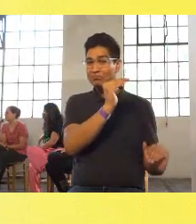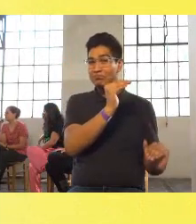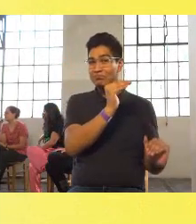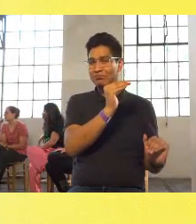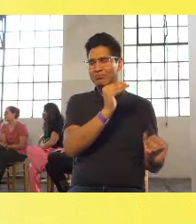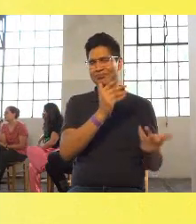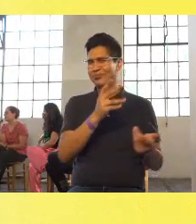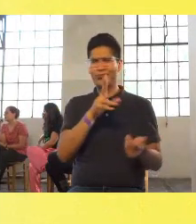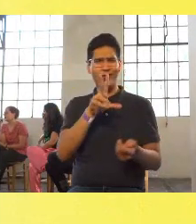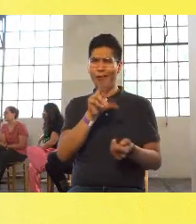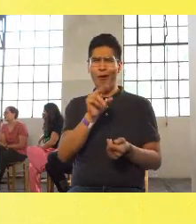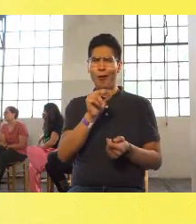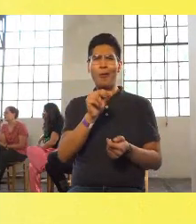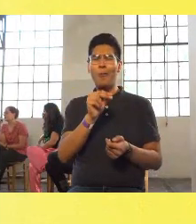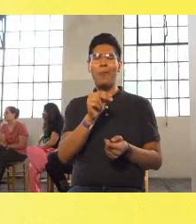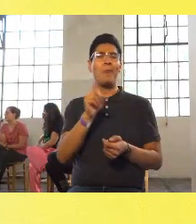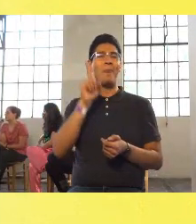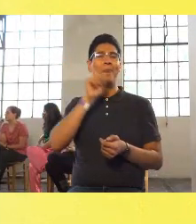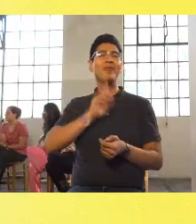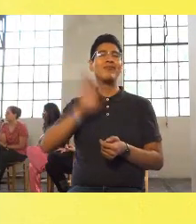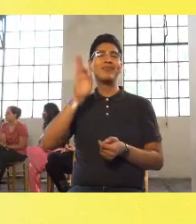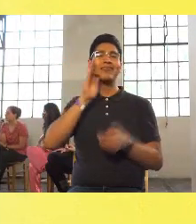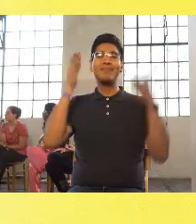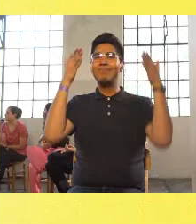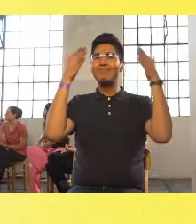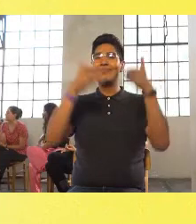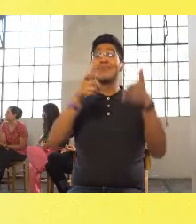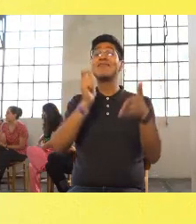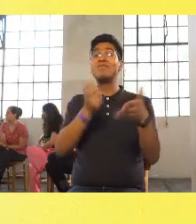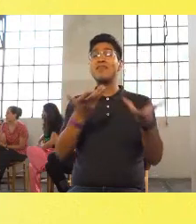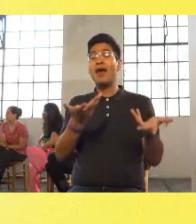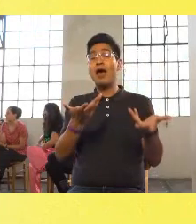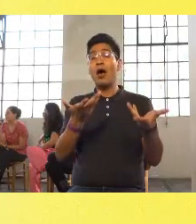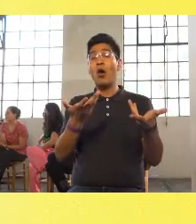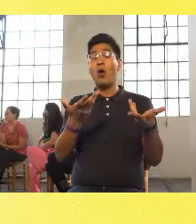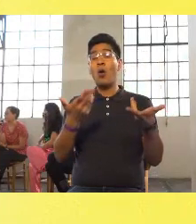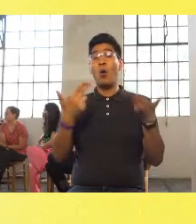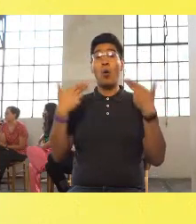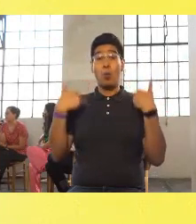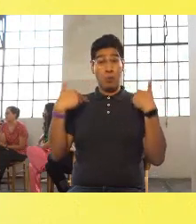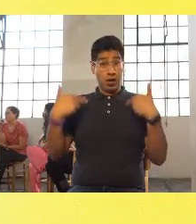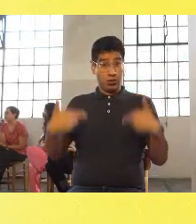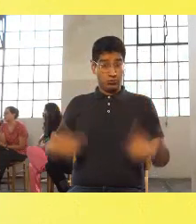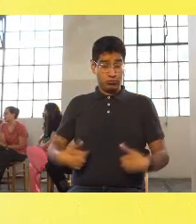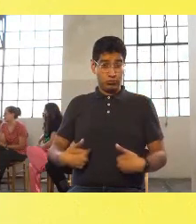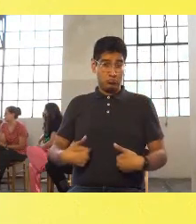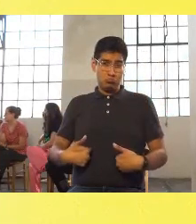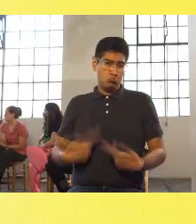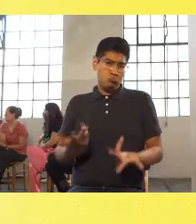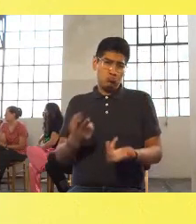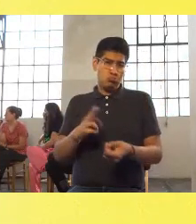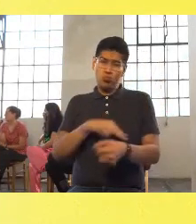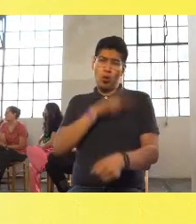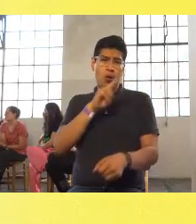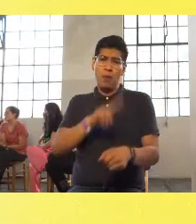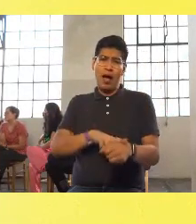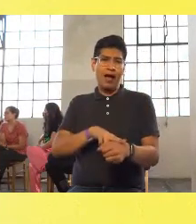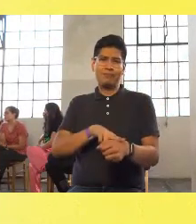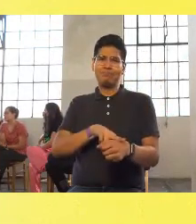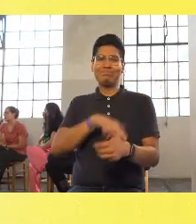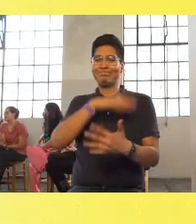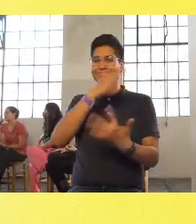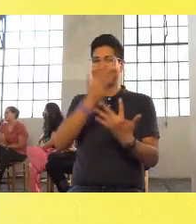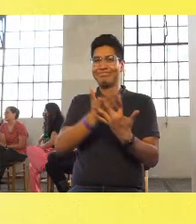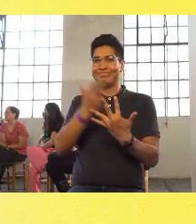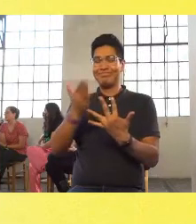feminista te permite ver al hombre o al ser humano o a la humanidad como una especie más que cohabita el planeta con todas las demás, ¿no? Entonces, desde